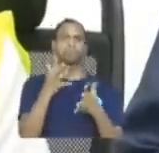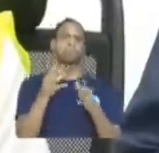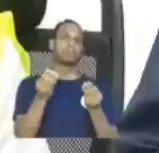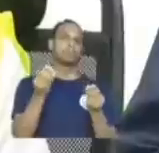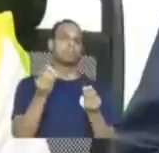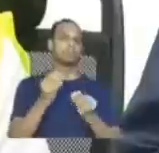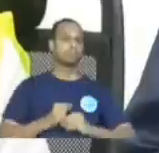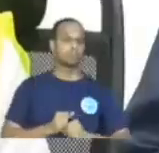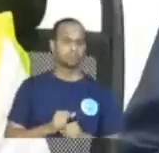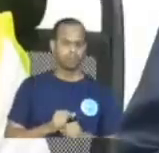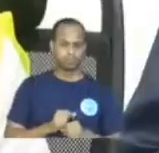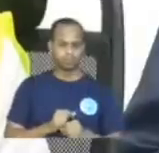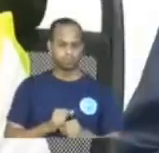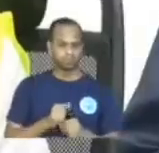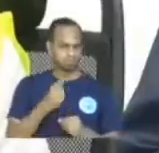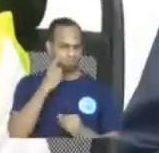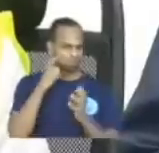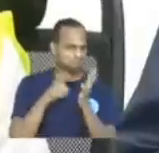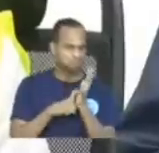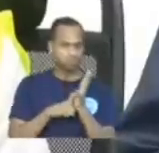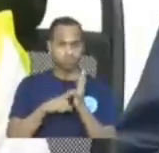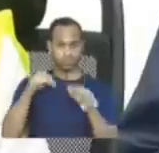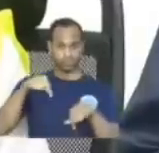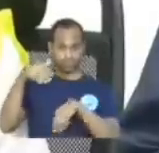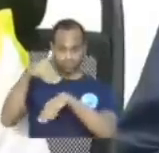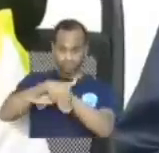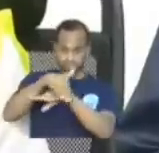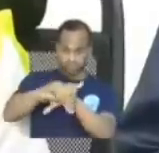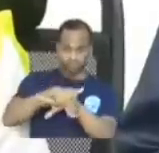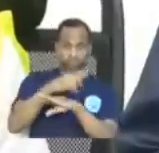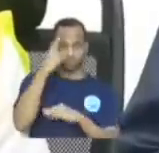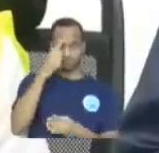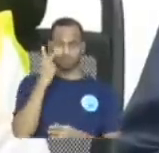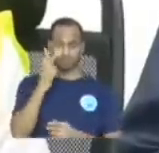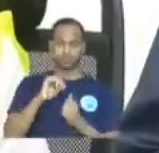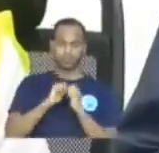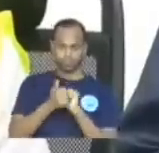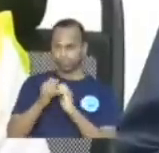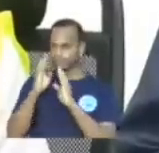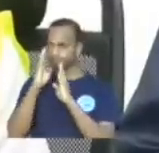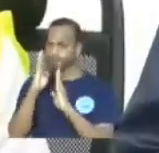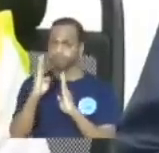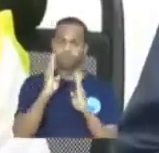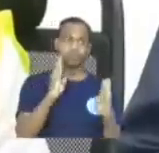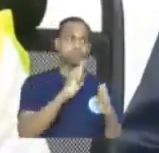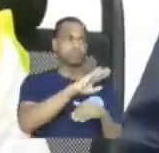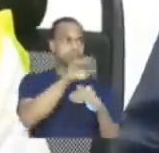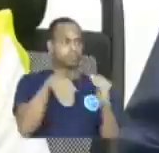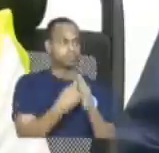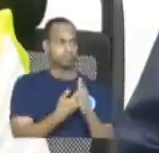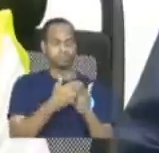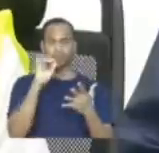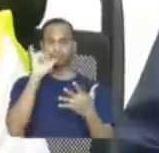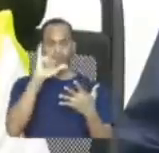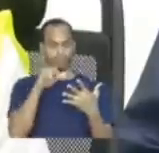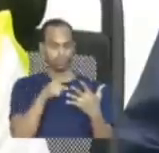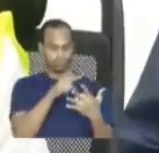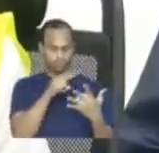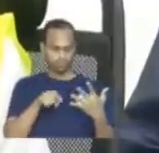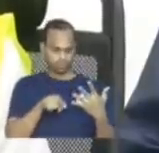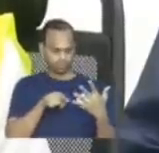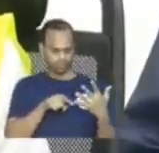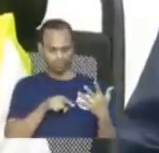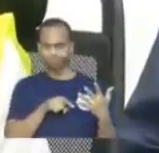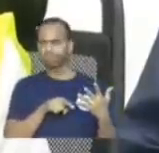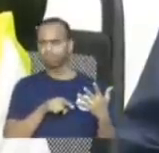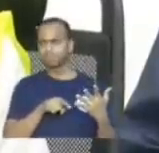planteamiento listo para esta noche, para ver cómo podemos atender todas estas